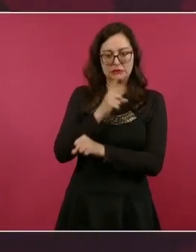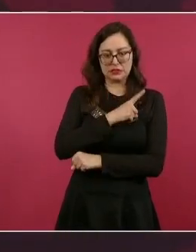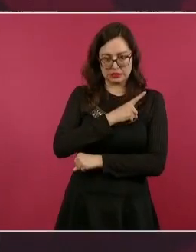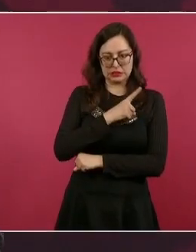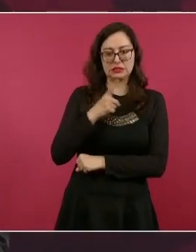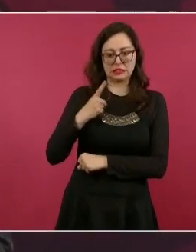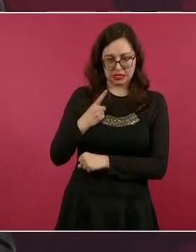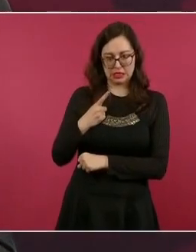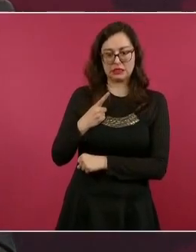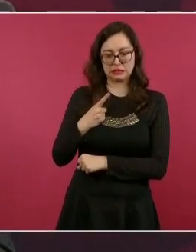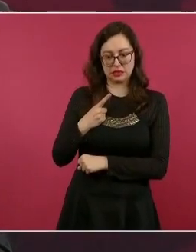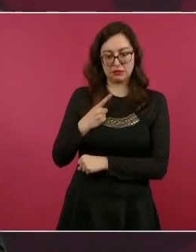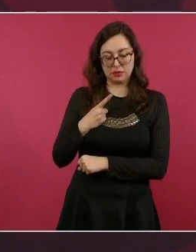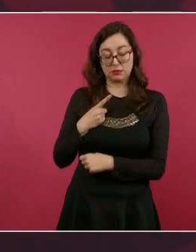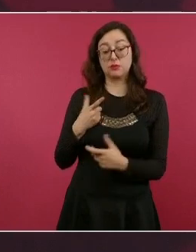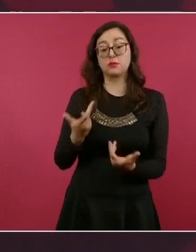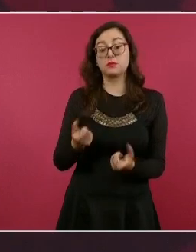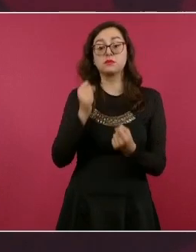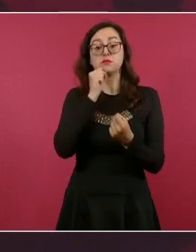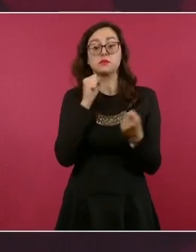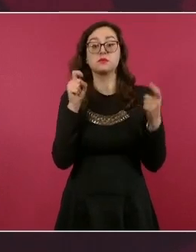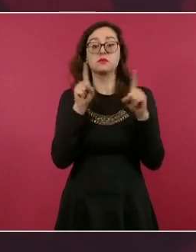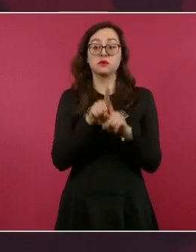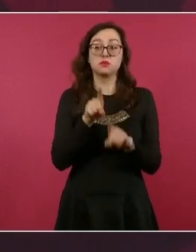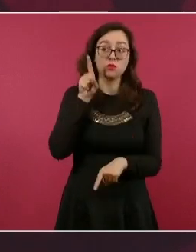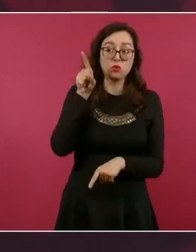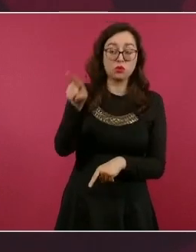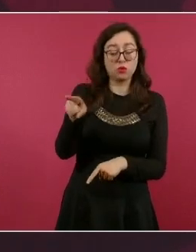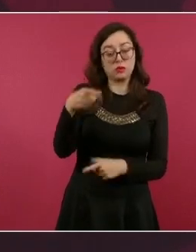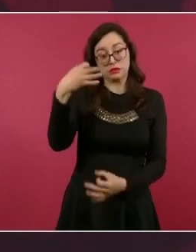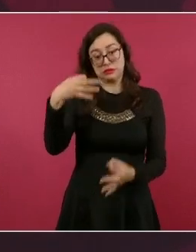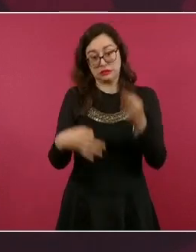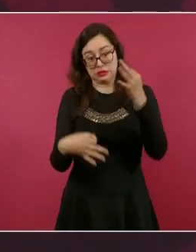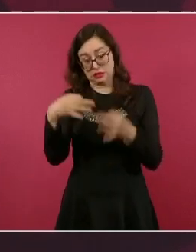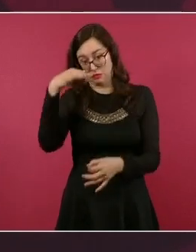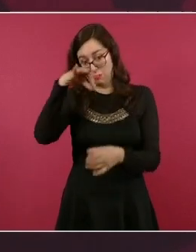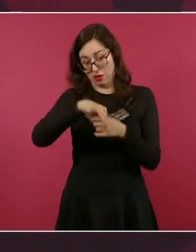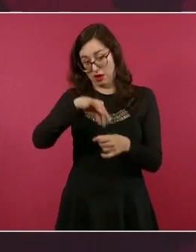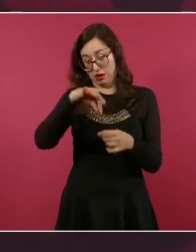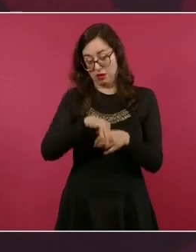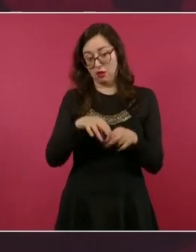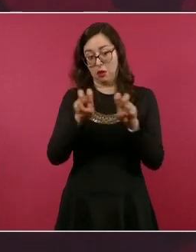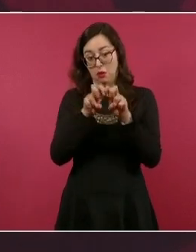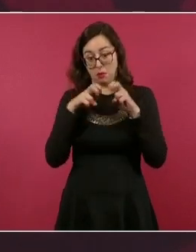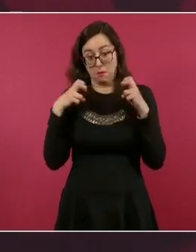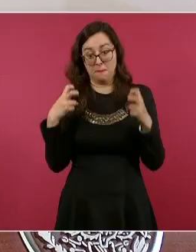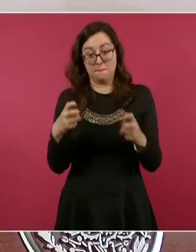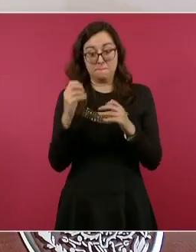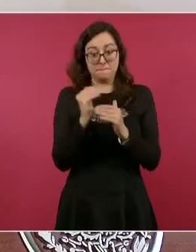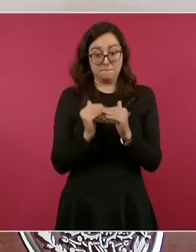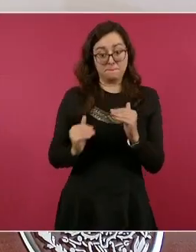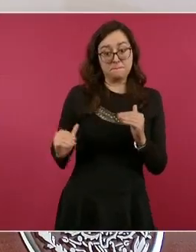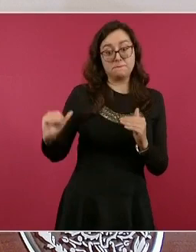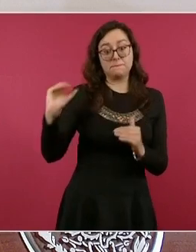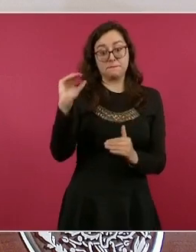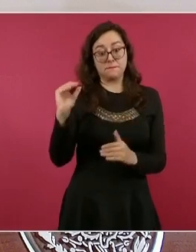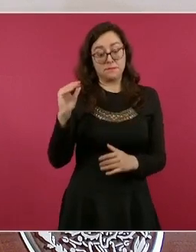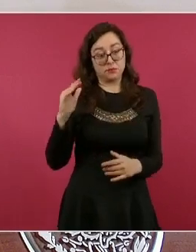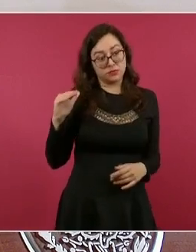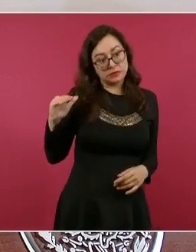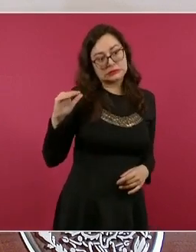le solicitaron a la secretaria de